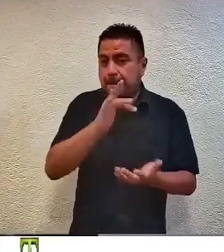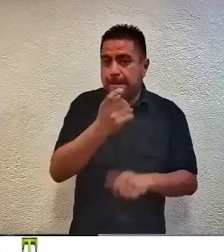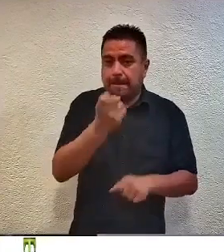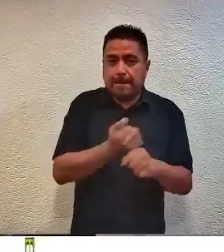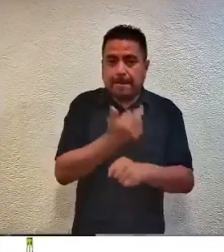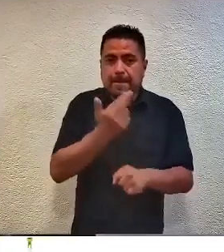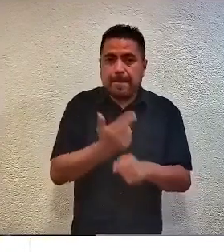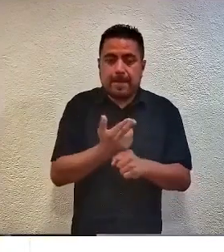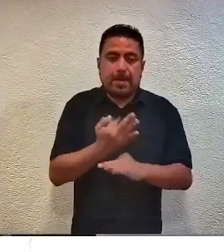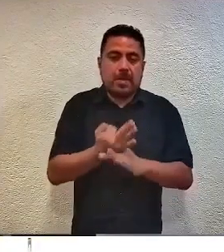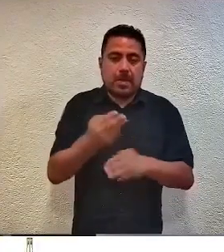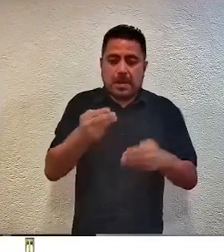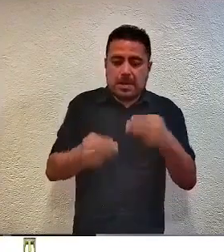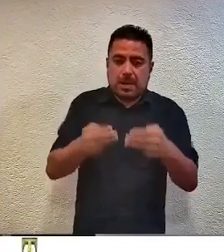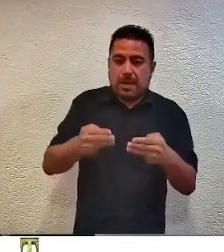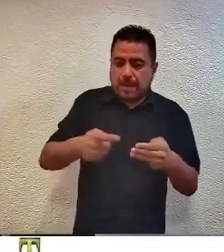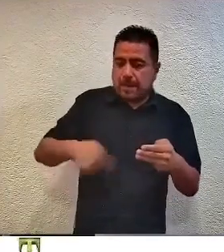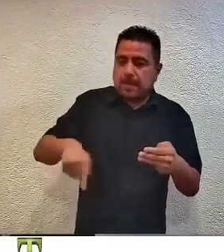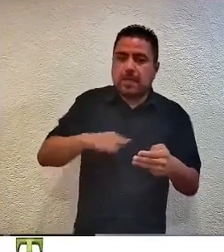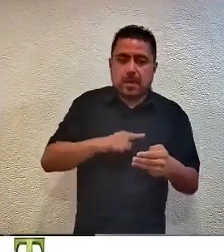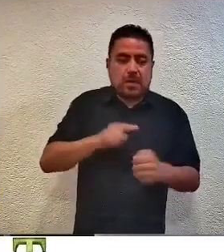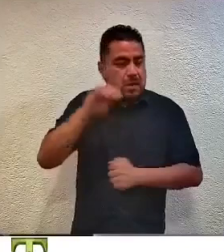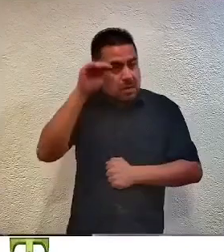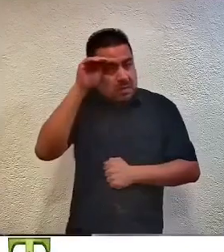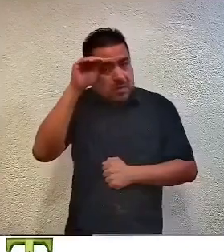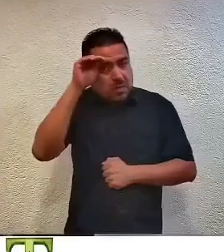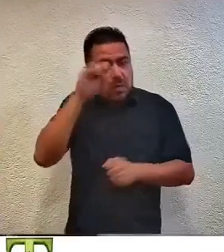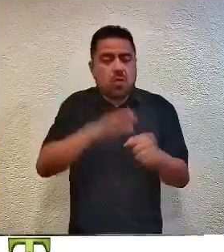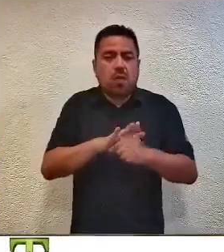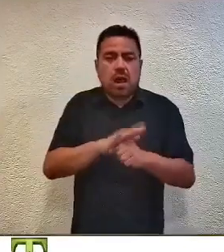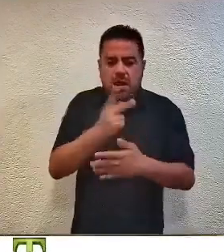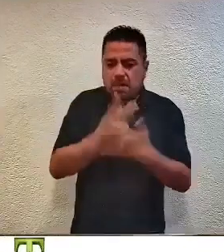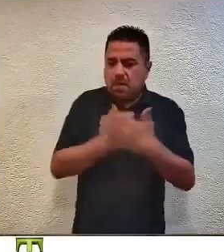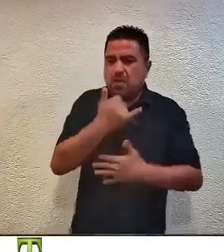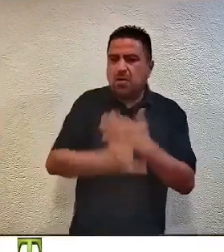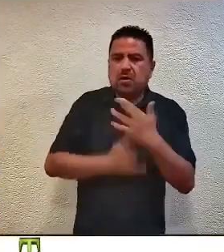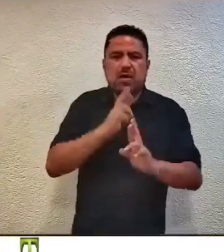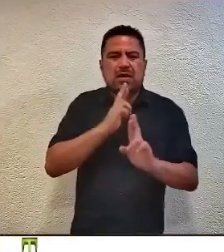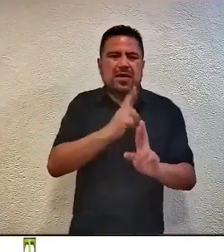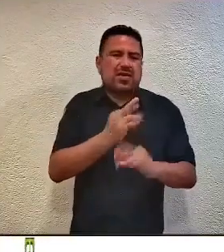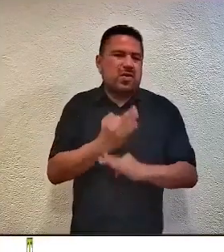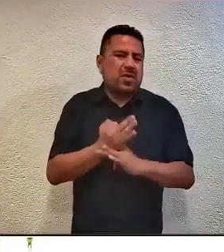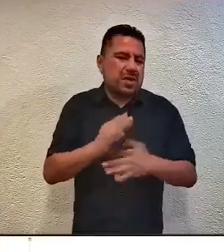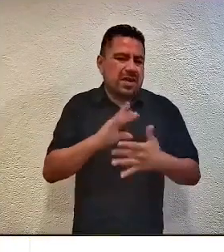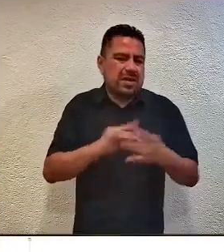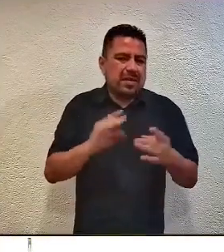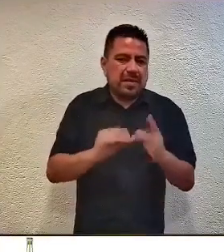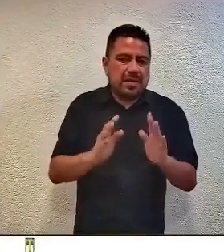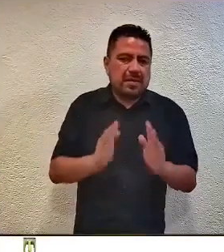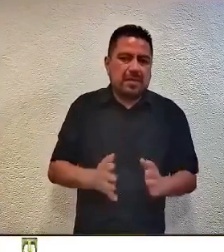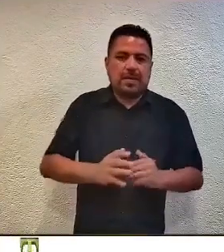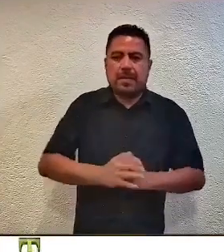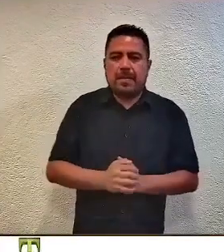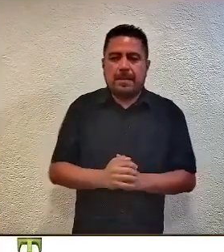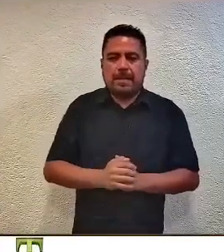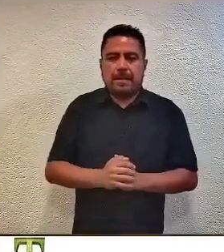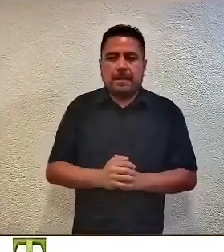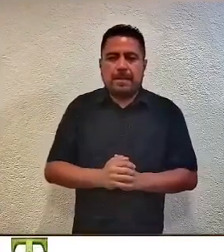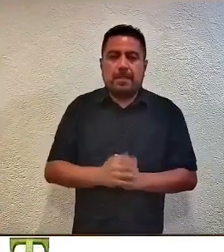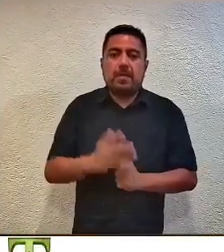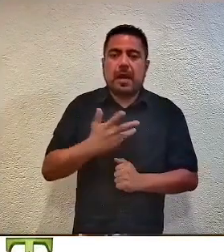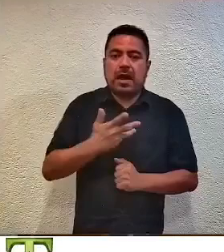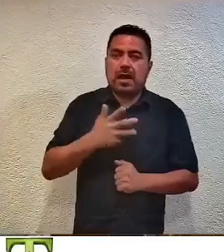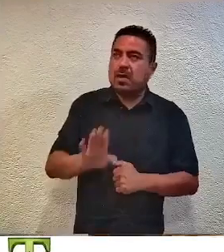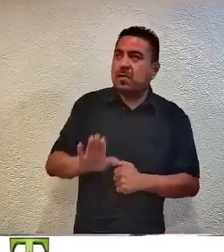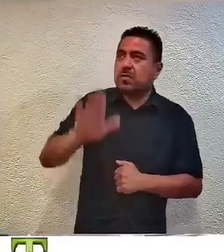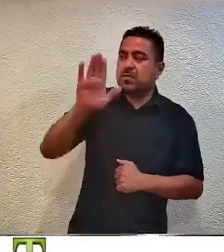secretario. Magistradas, magistrado, está a nuestra consideración el proyecto de resolución del que se ha dado cuenta. Tiene el uso de la